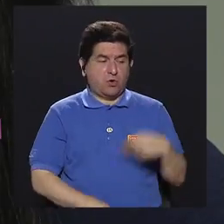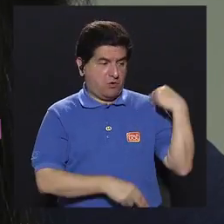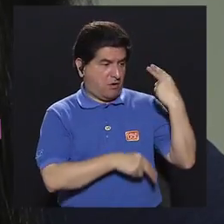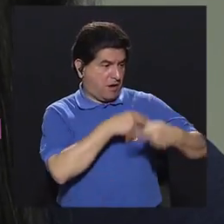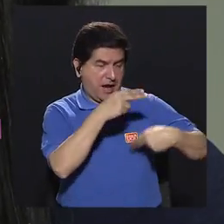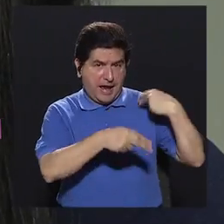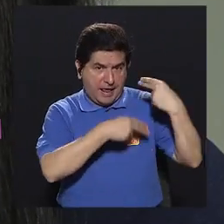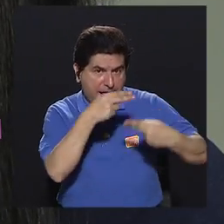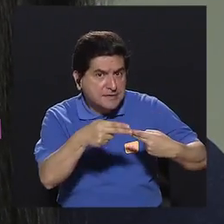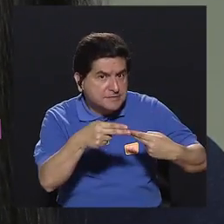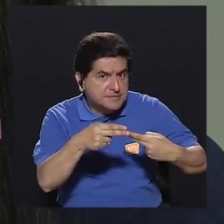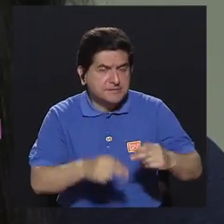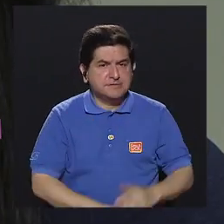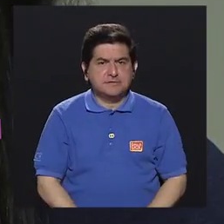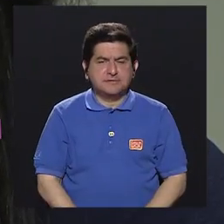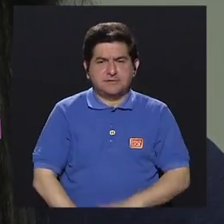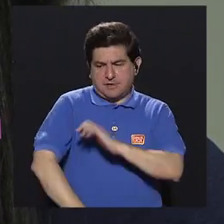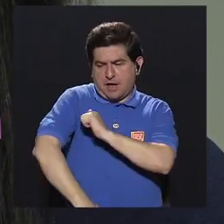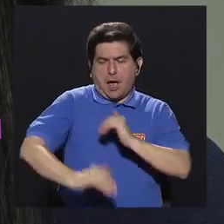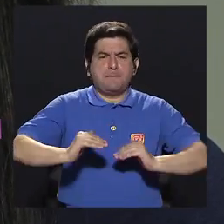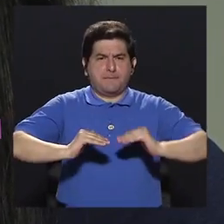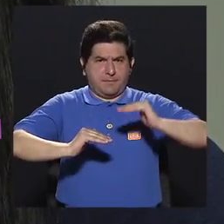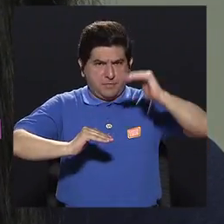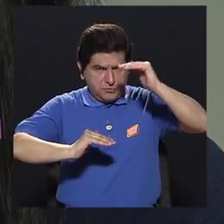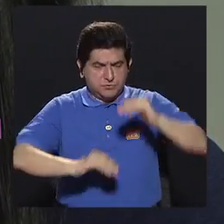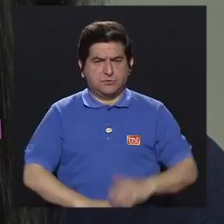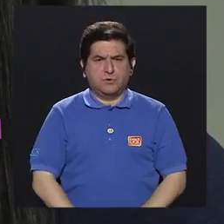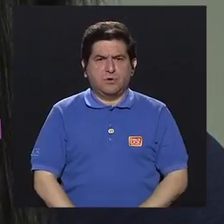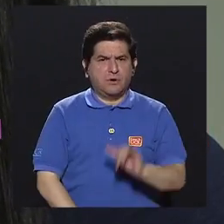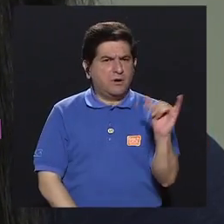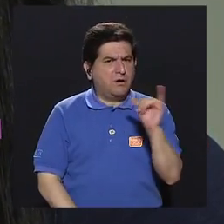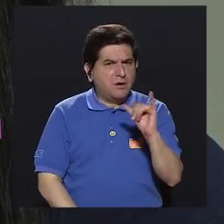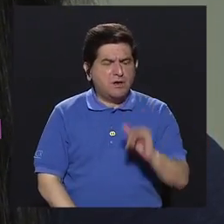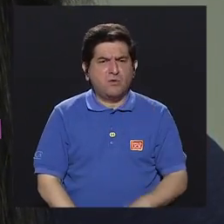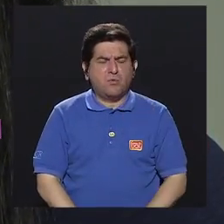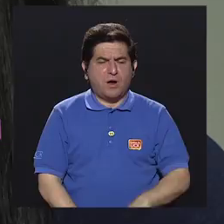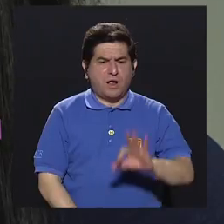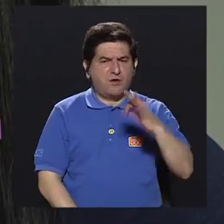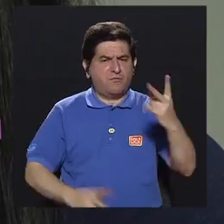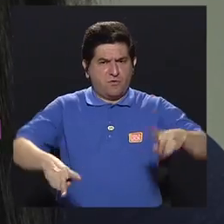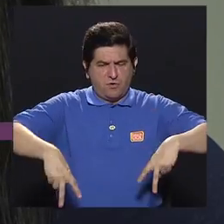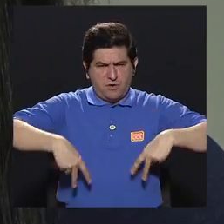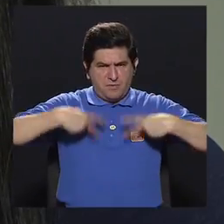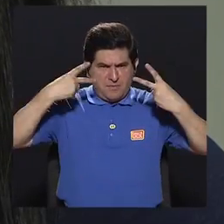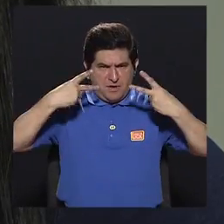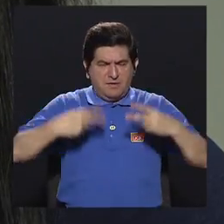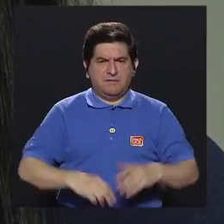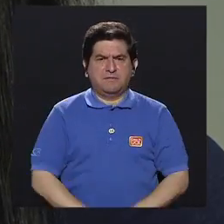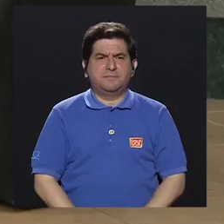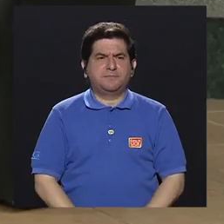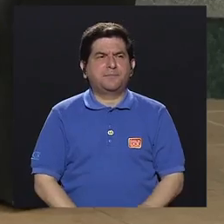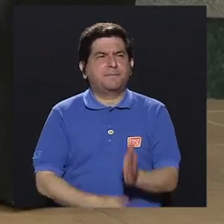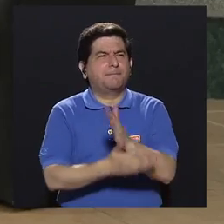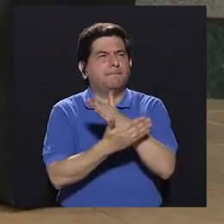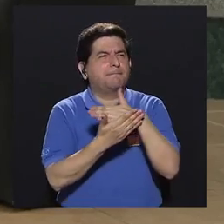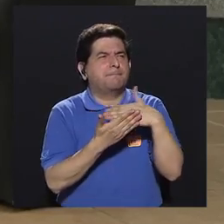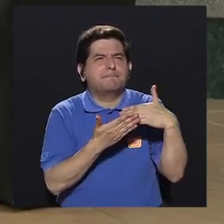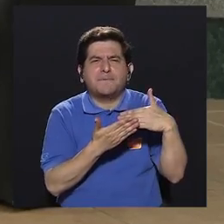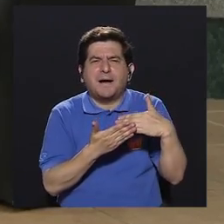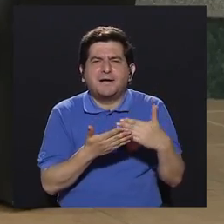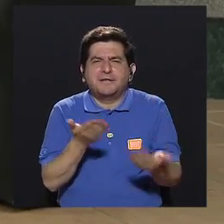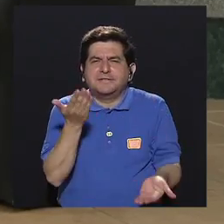parte hereditaria, podría ser la hipertensión arterial, podría ser estilos de vida, algo. La parte